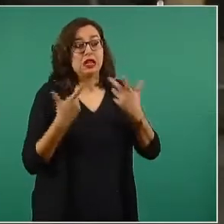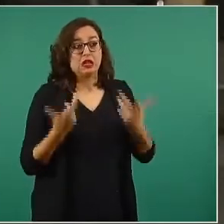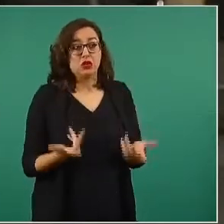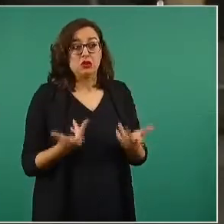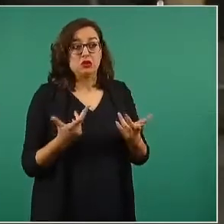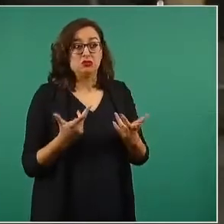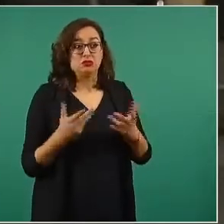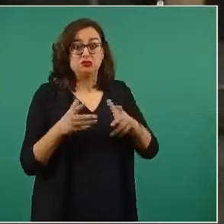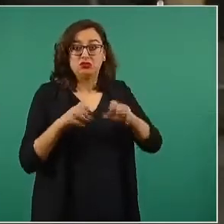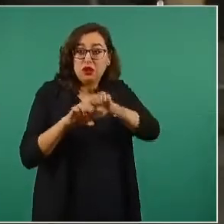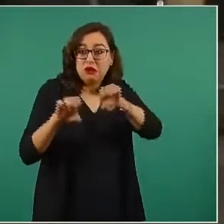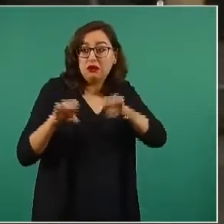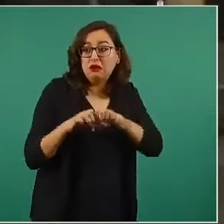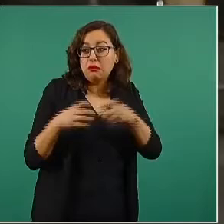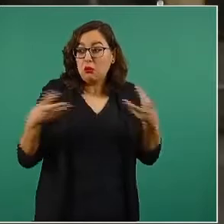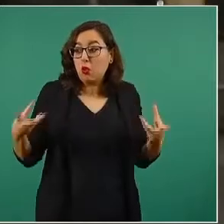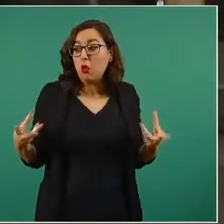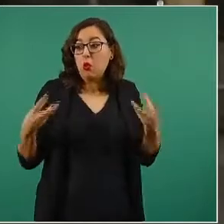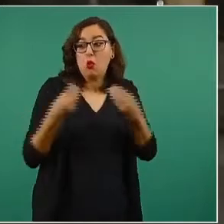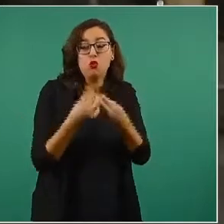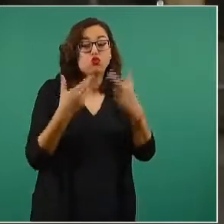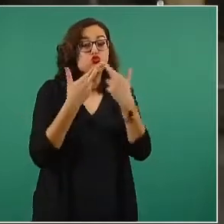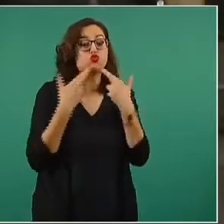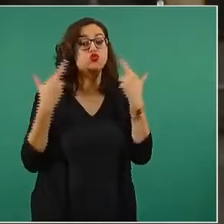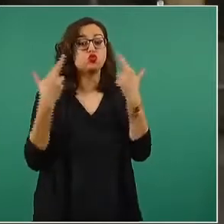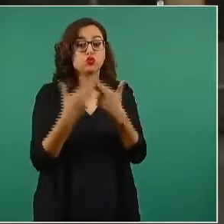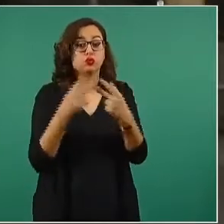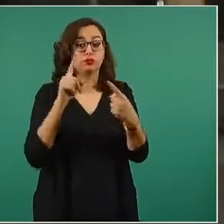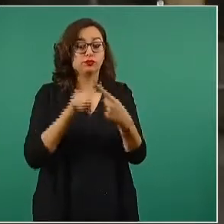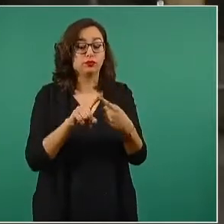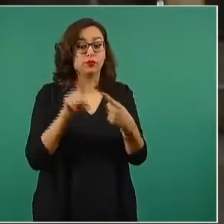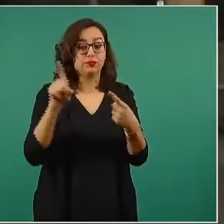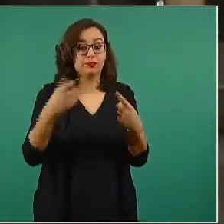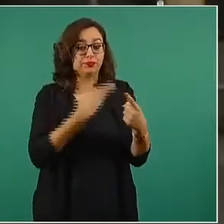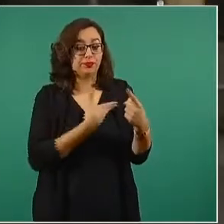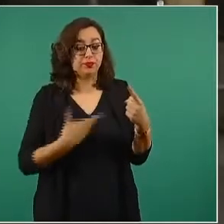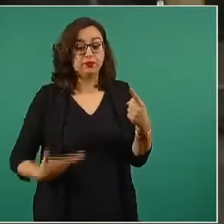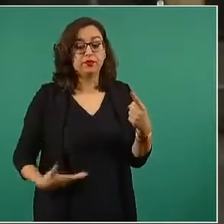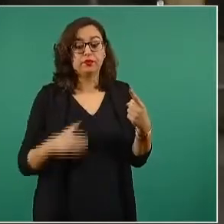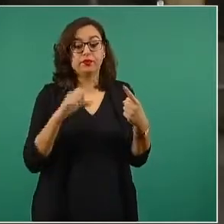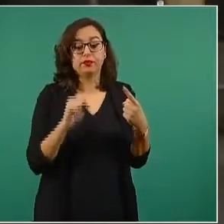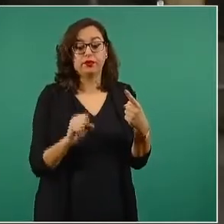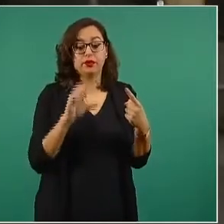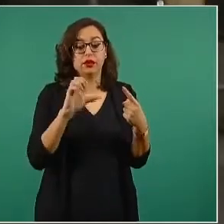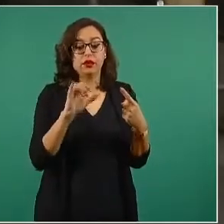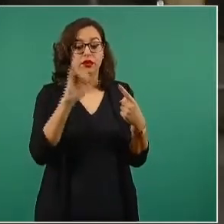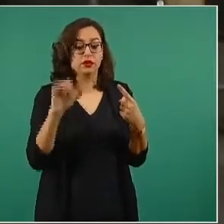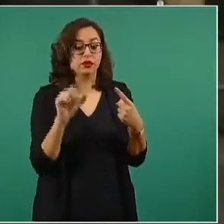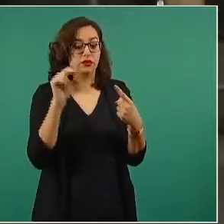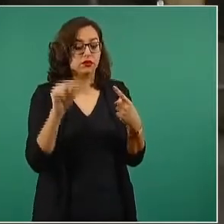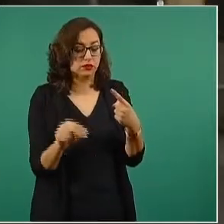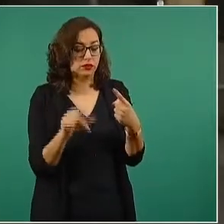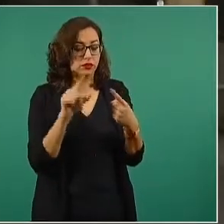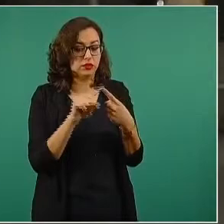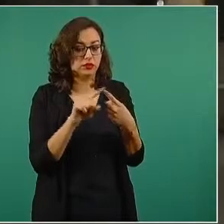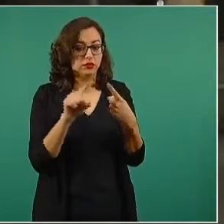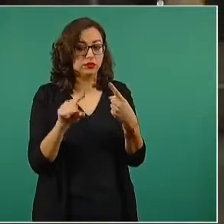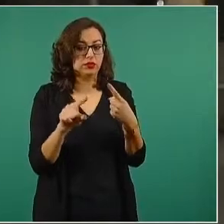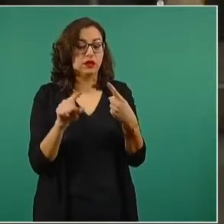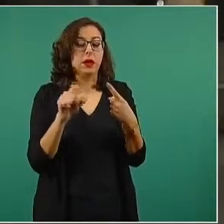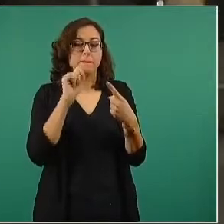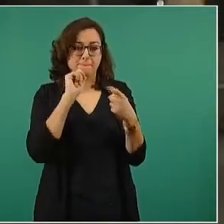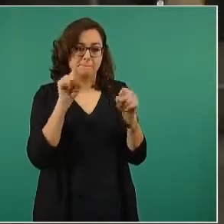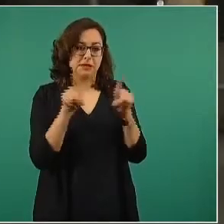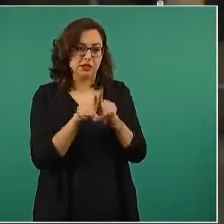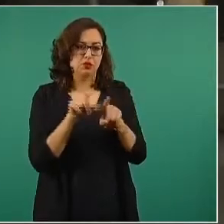pool, donde se encuentre el secretario de la Suprema, perdón, el presidente de la Suprema Corte de la Justicia y de la